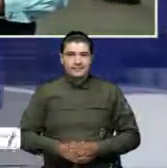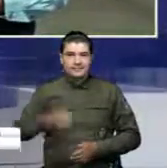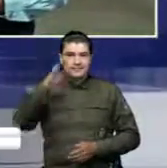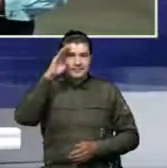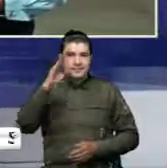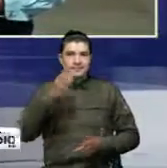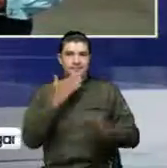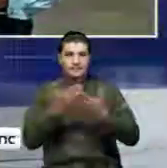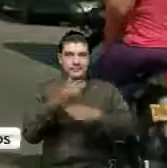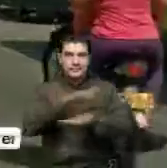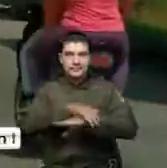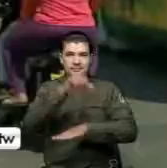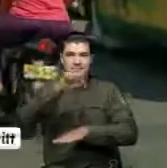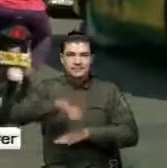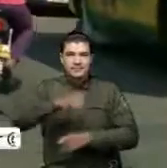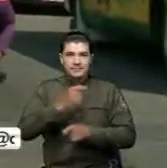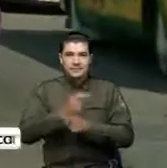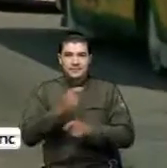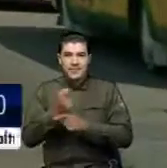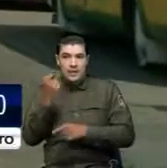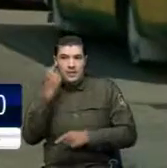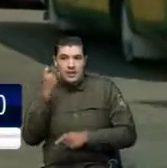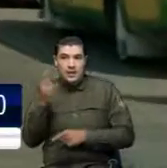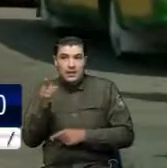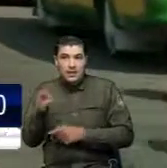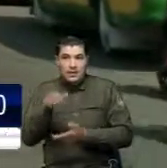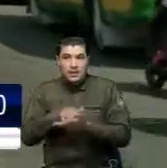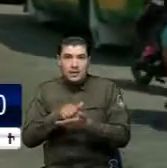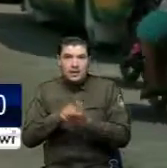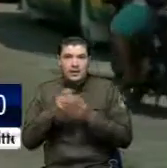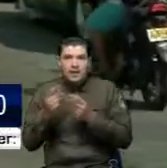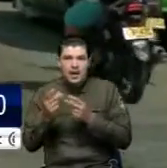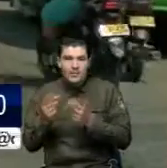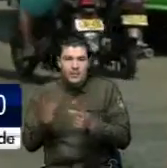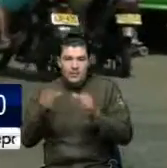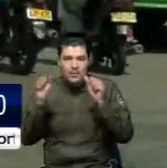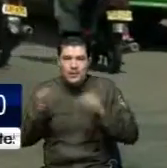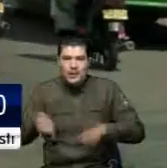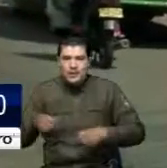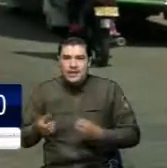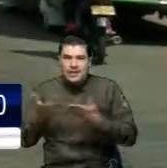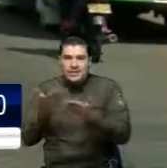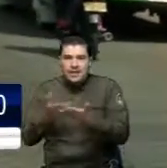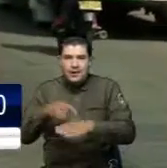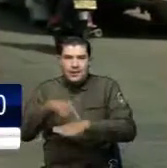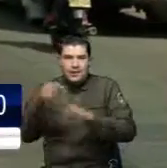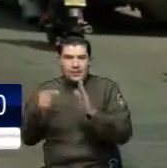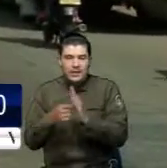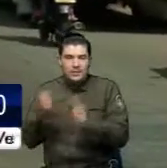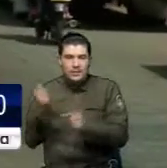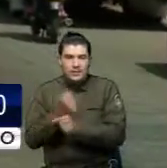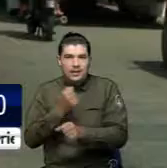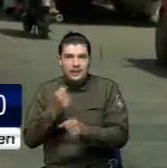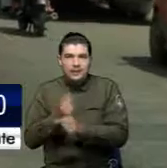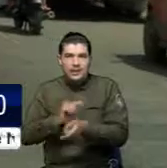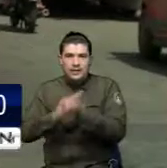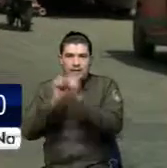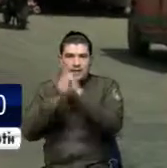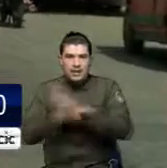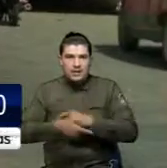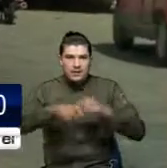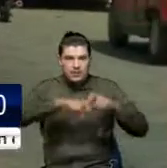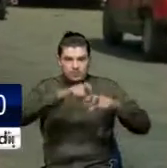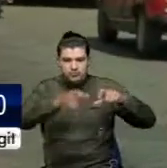Buenas tardes. En menos de lo programado podría estarse entregando los trabajos del cambio de